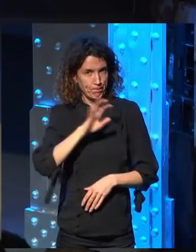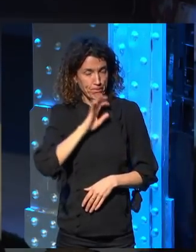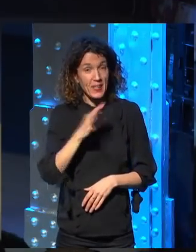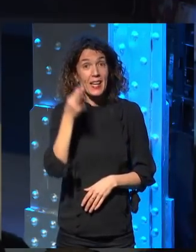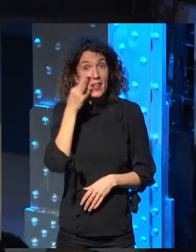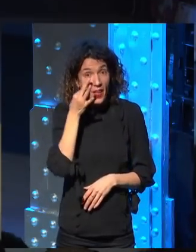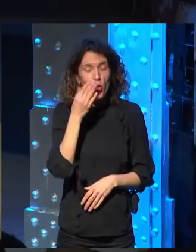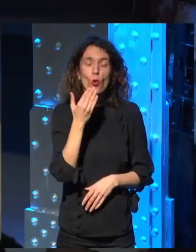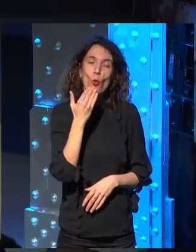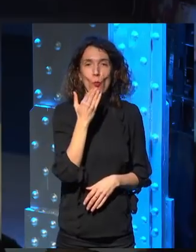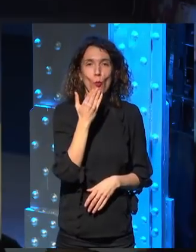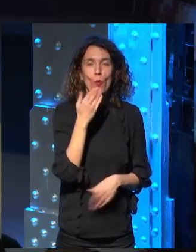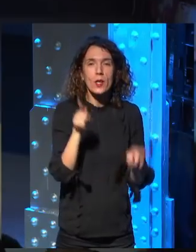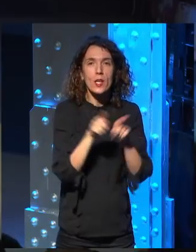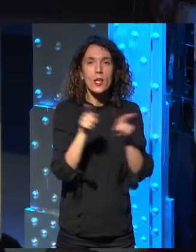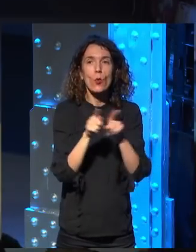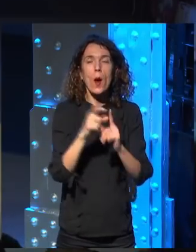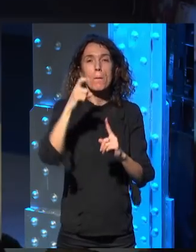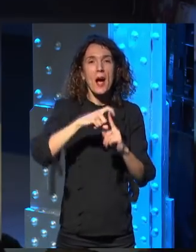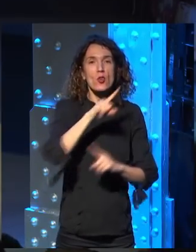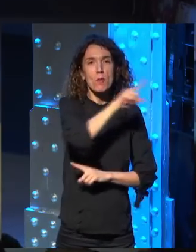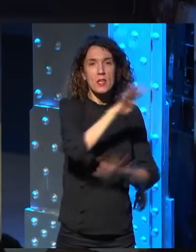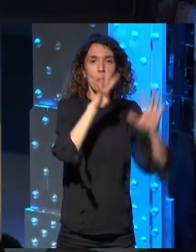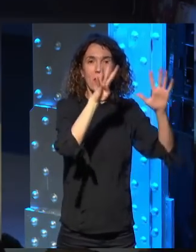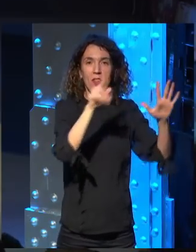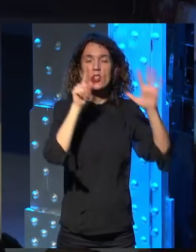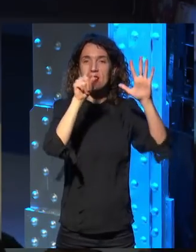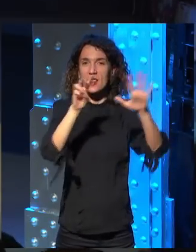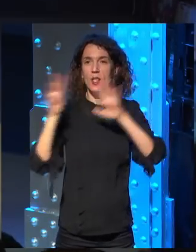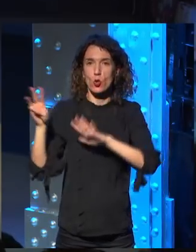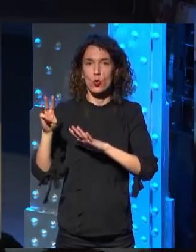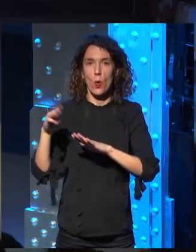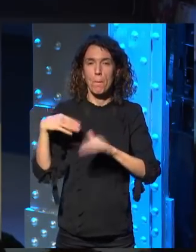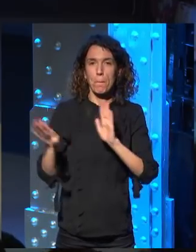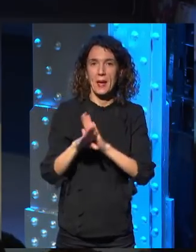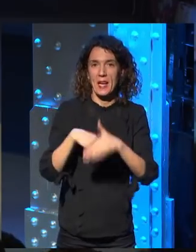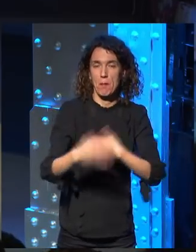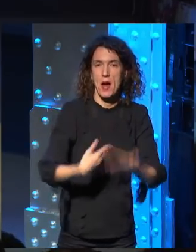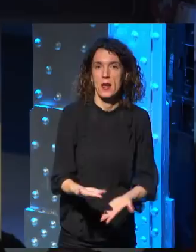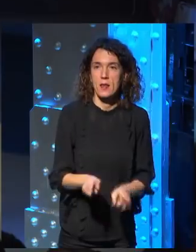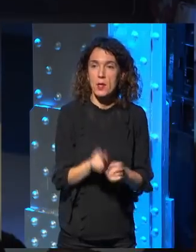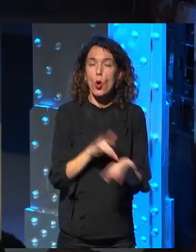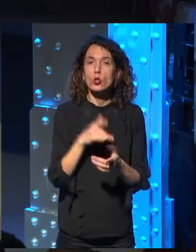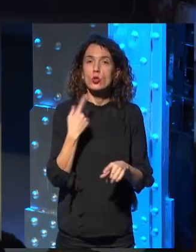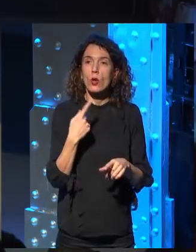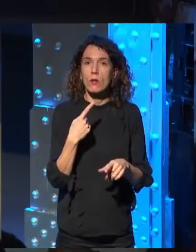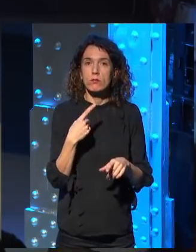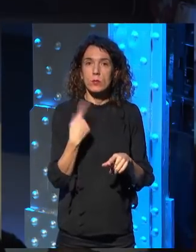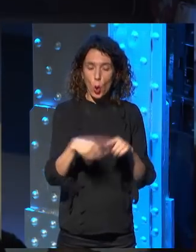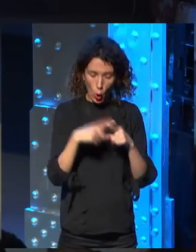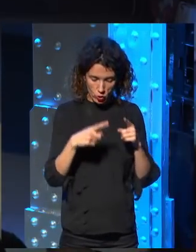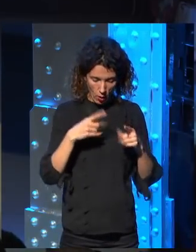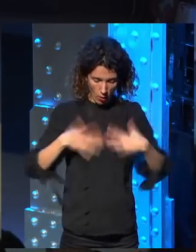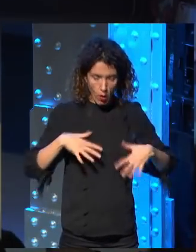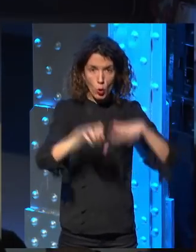en realidad es como un mayo del 68 permanente, ¿no? Pero volcado a la adquisición de bienes,